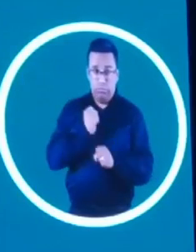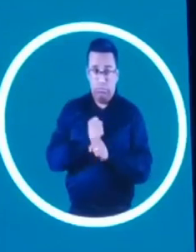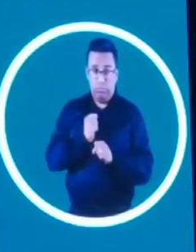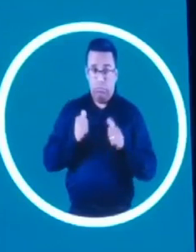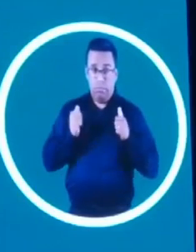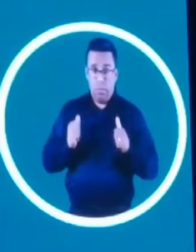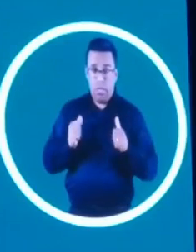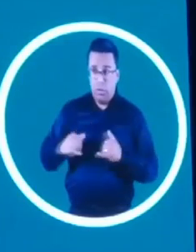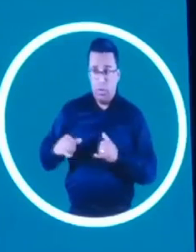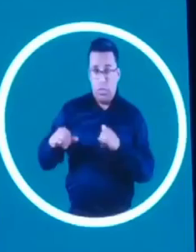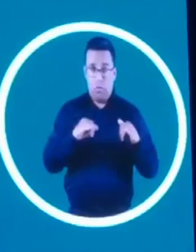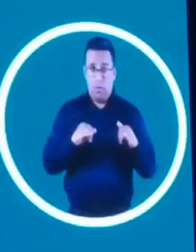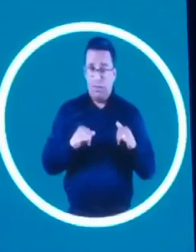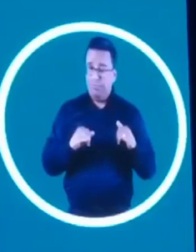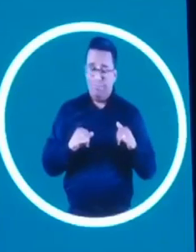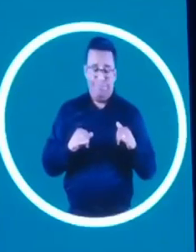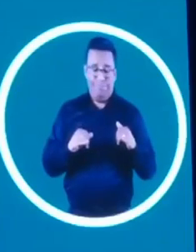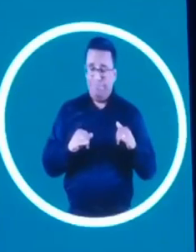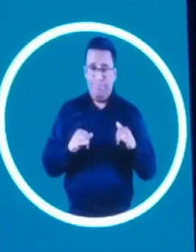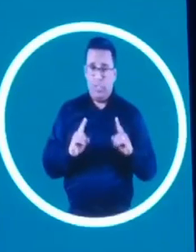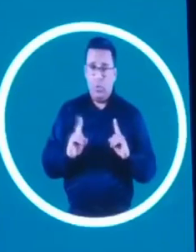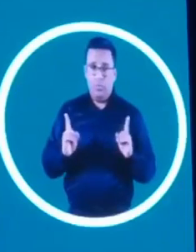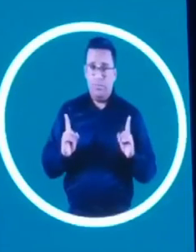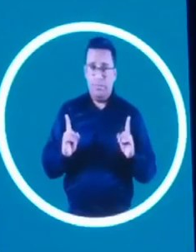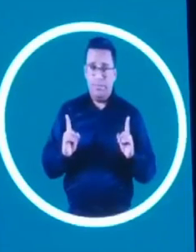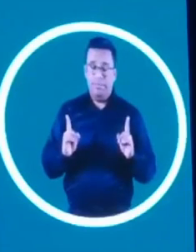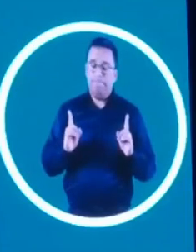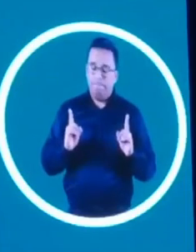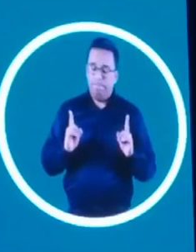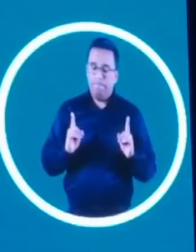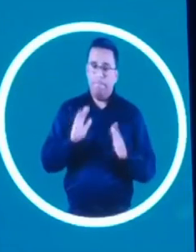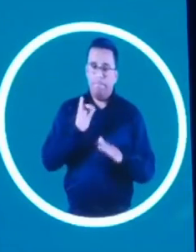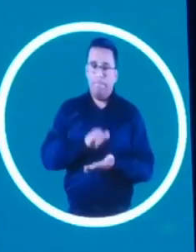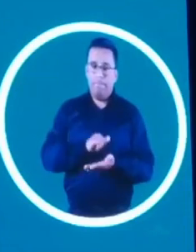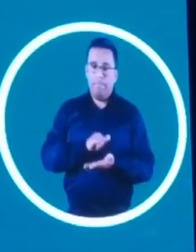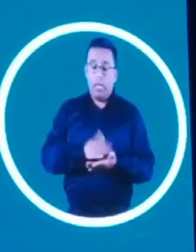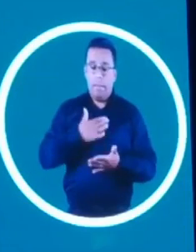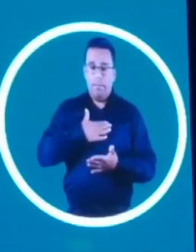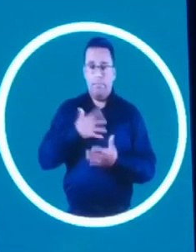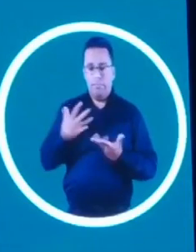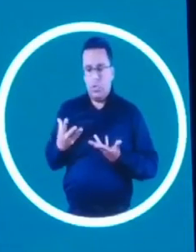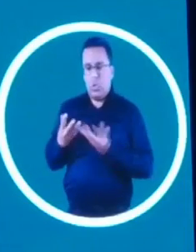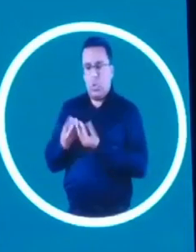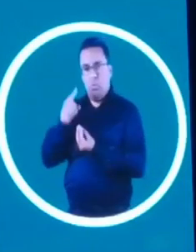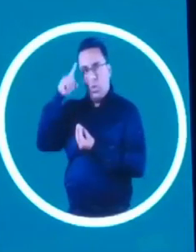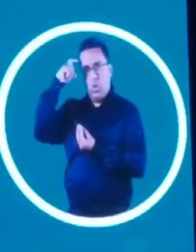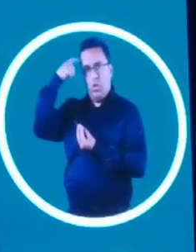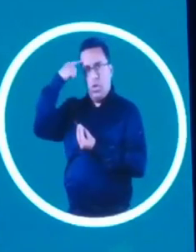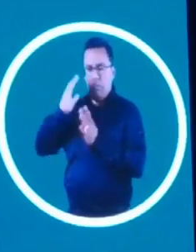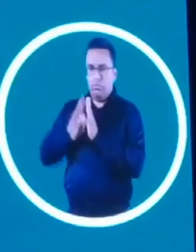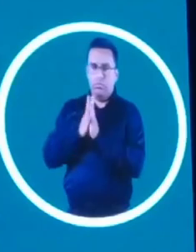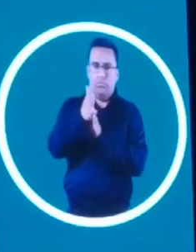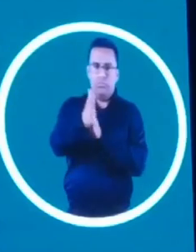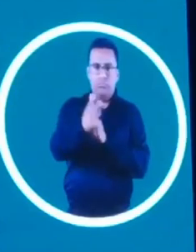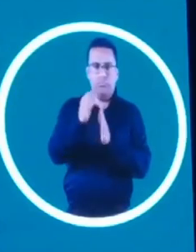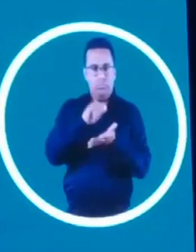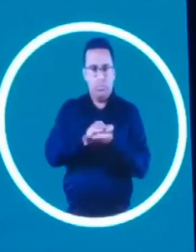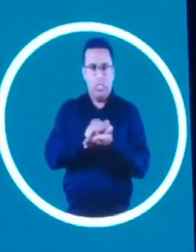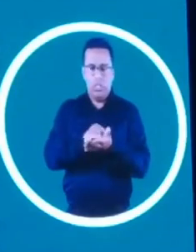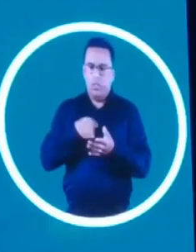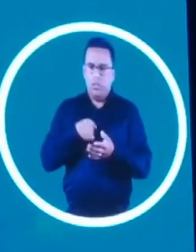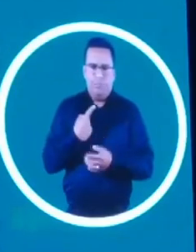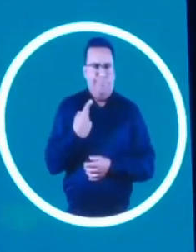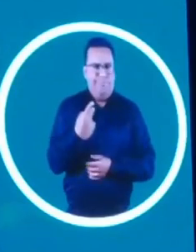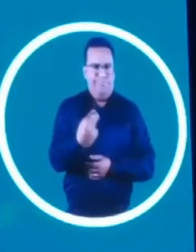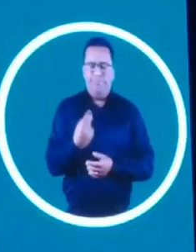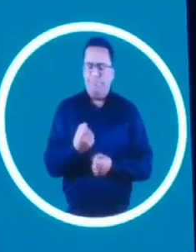todo bien. Y entonces ese es el mensaje de nuestro gobierno, con toda la disposición de construir con